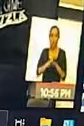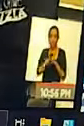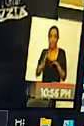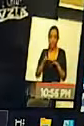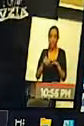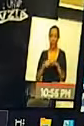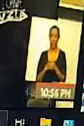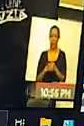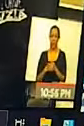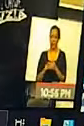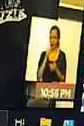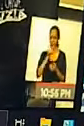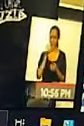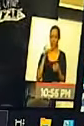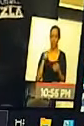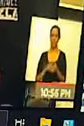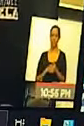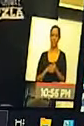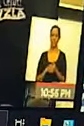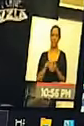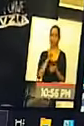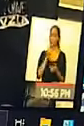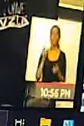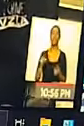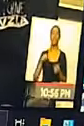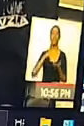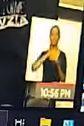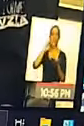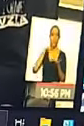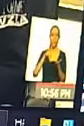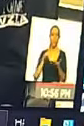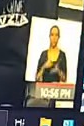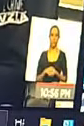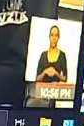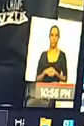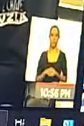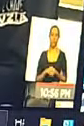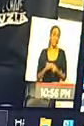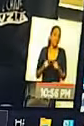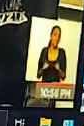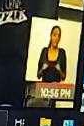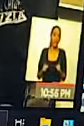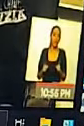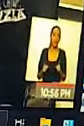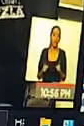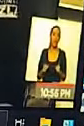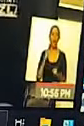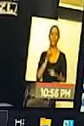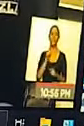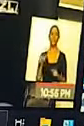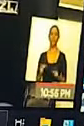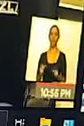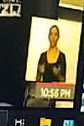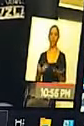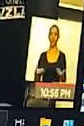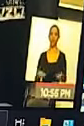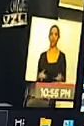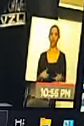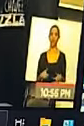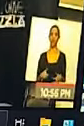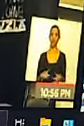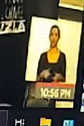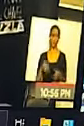habitantes de esta nación. Pero los tipos que han sido más rudos contra ellos son